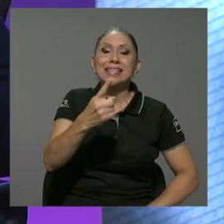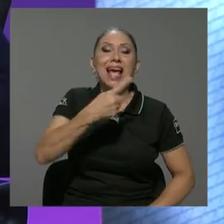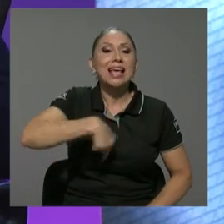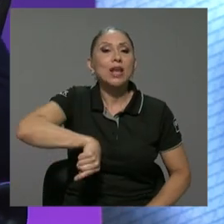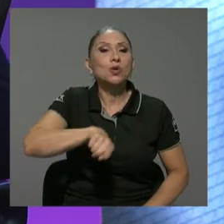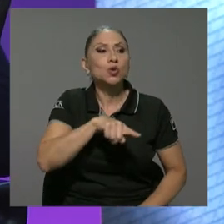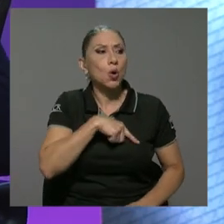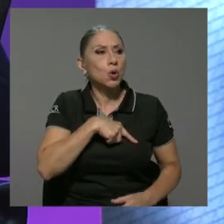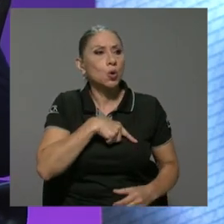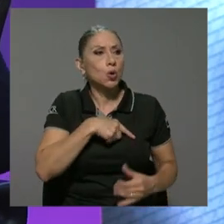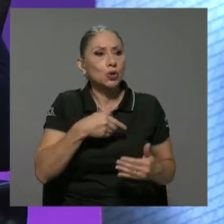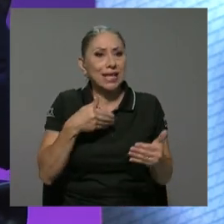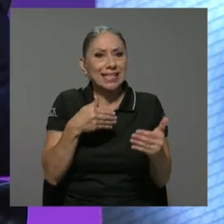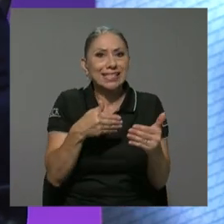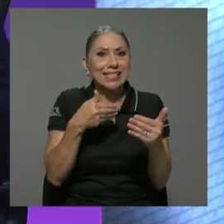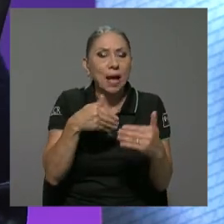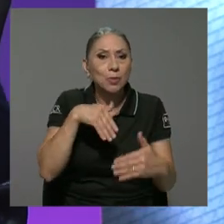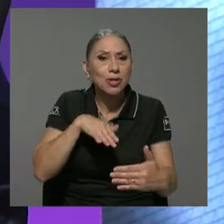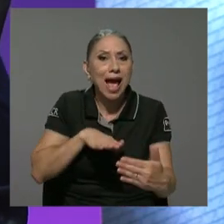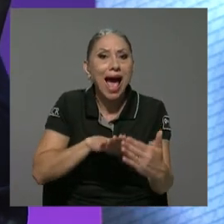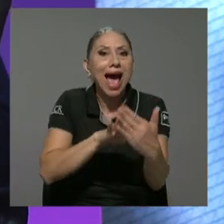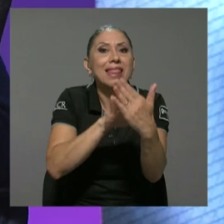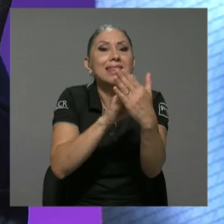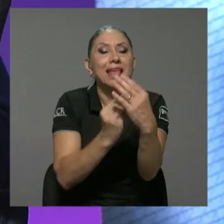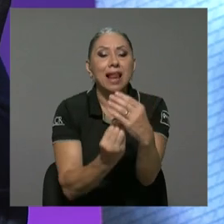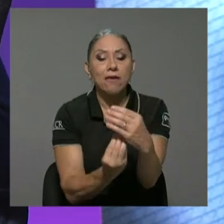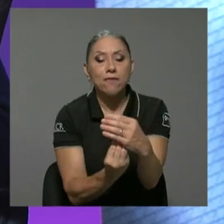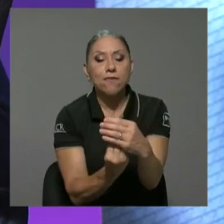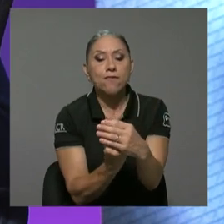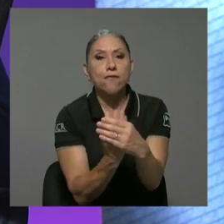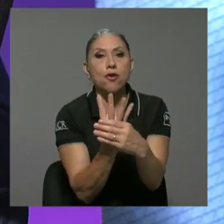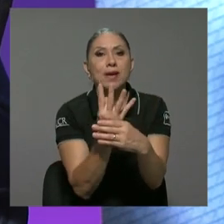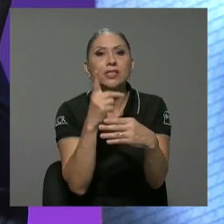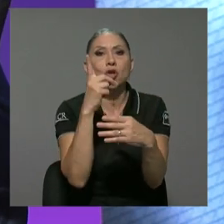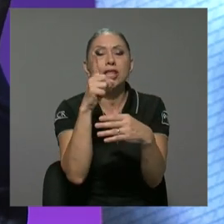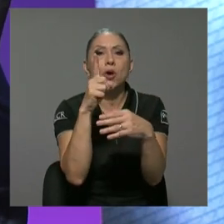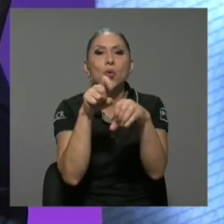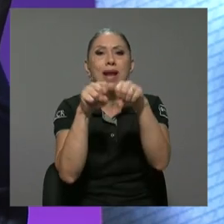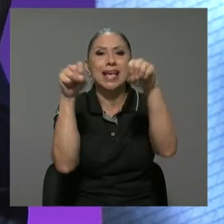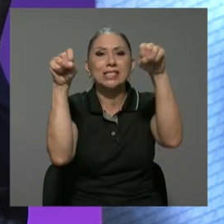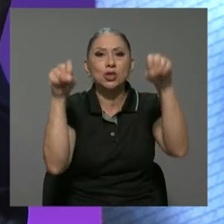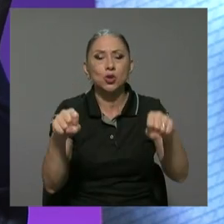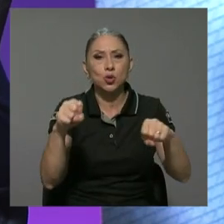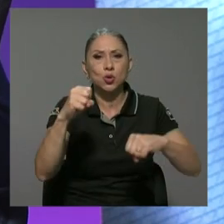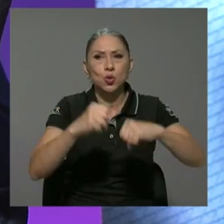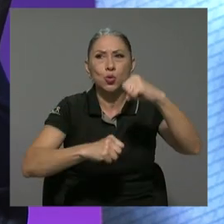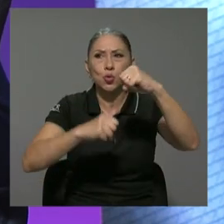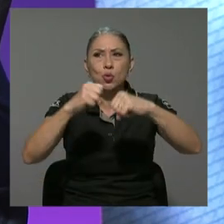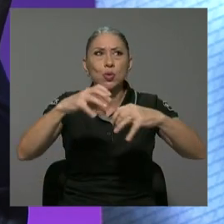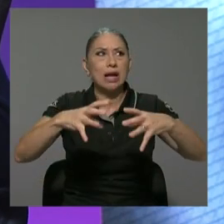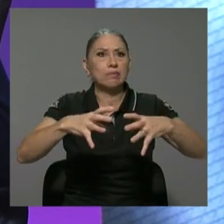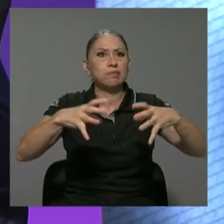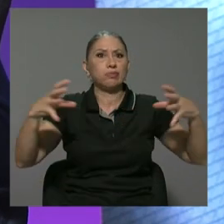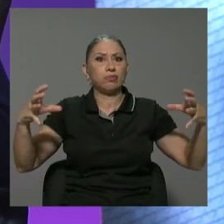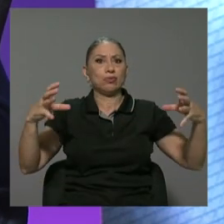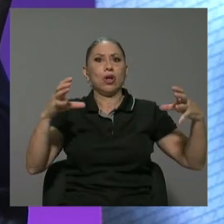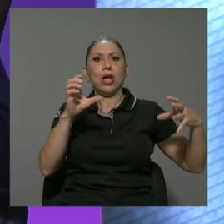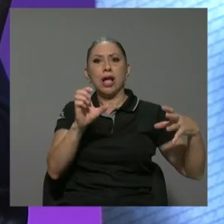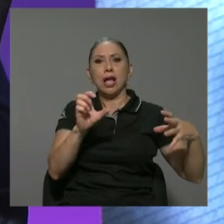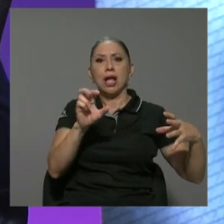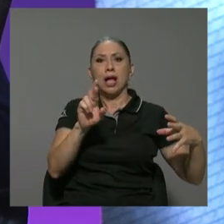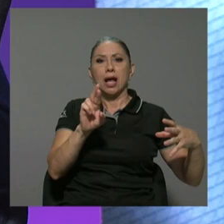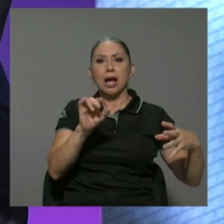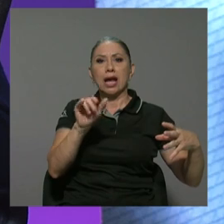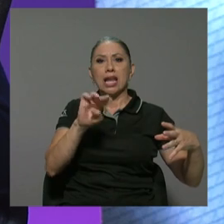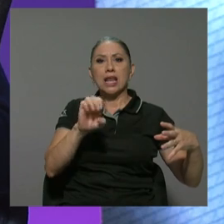formación de una megaestructura, digamos, del crimen organizado en Costa Rica, ¿verdad? Esto